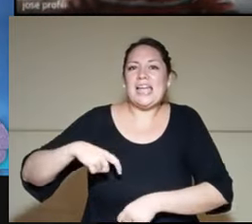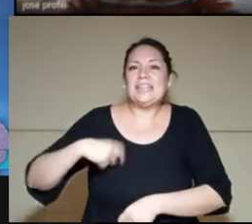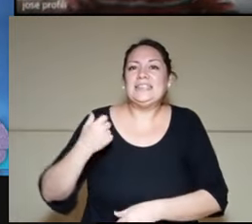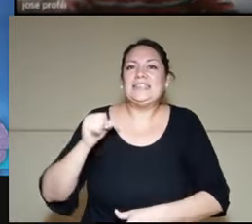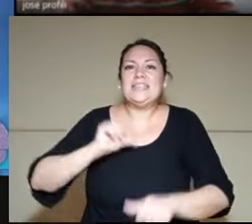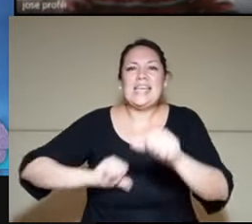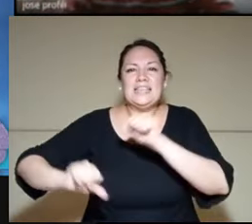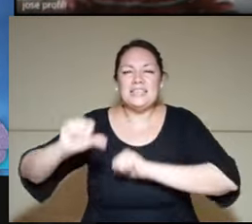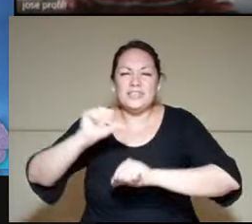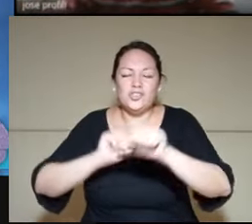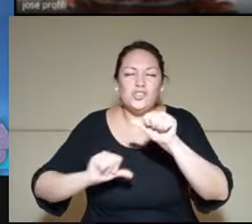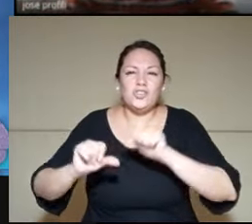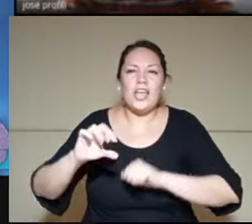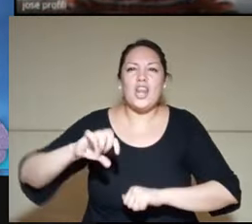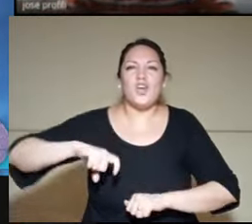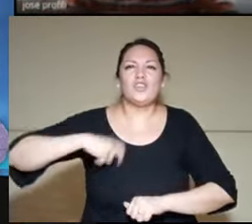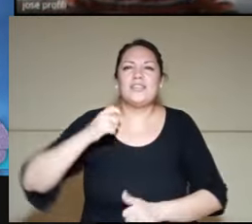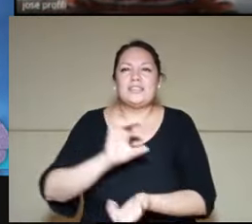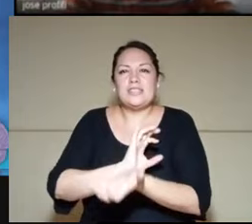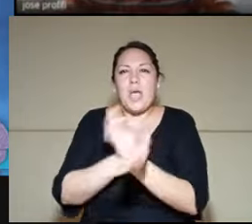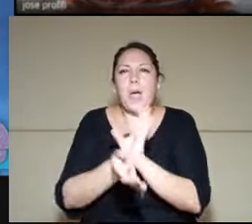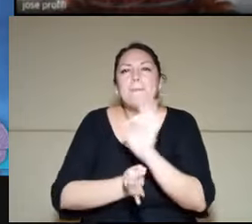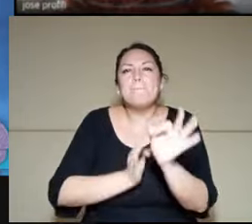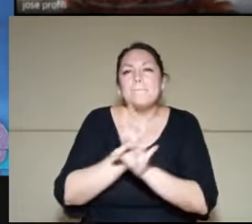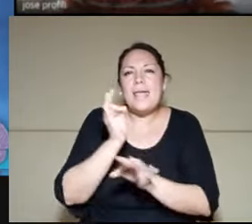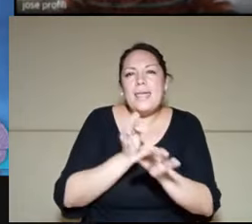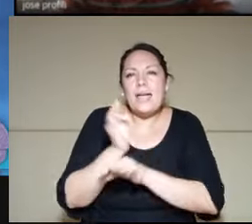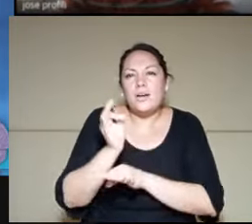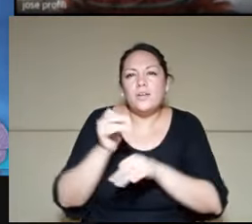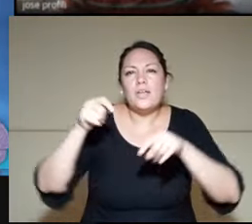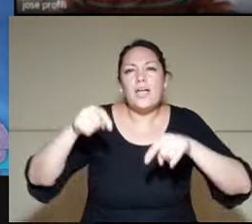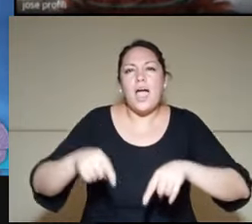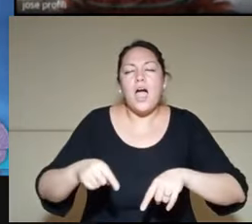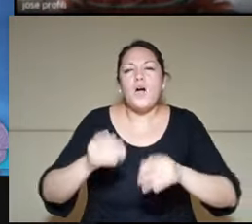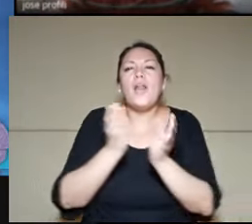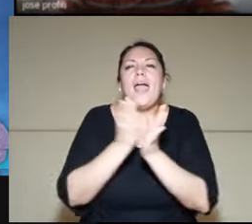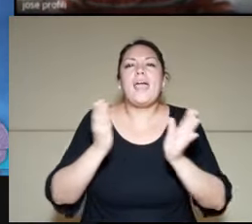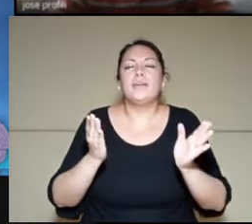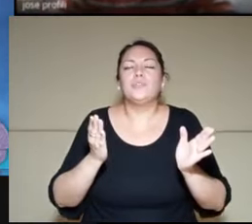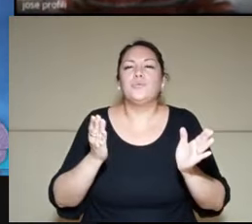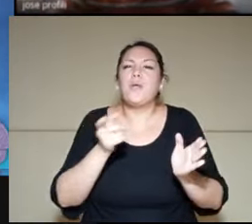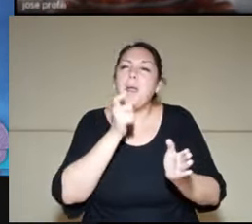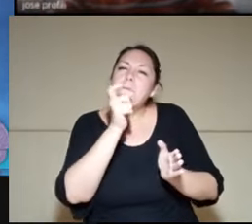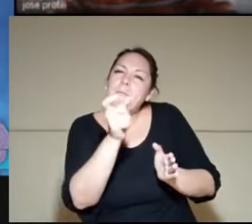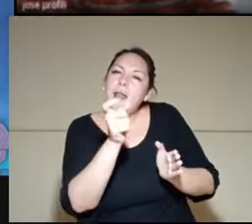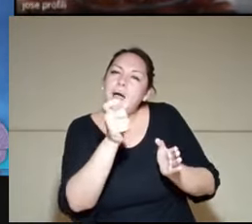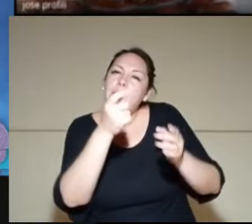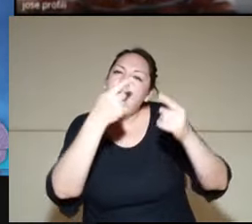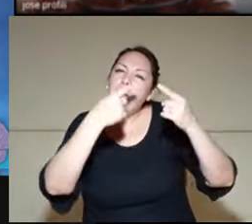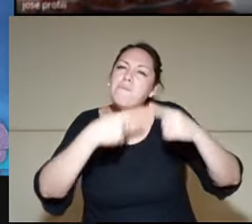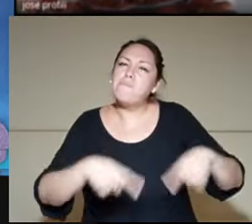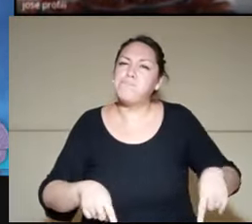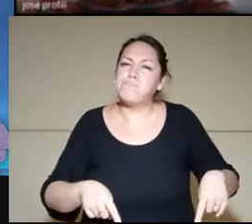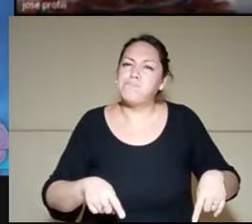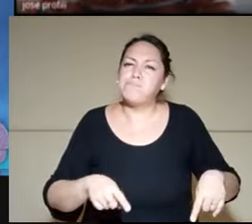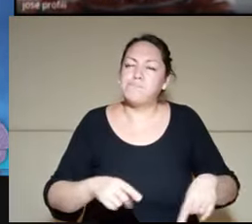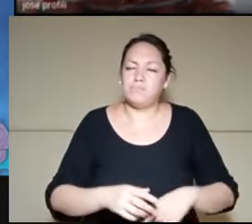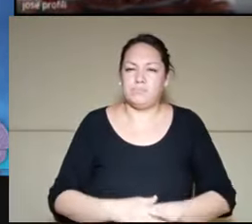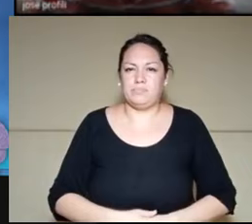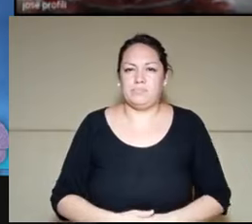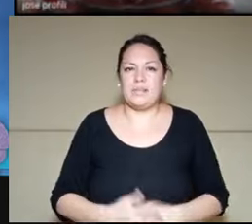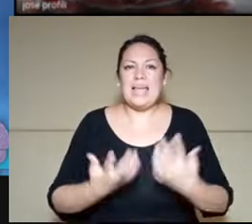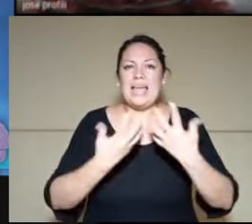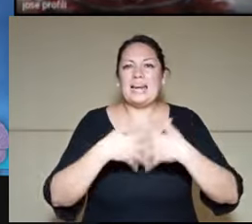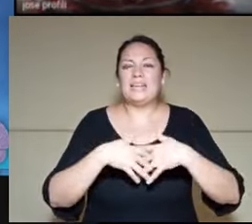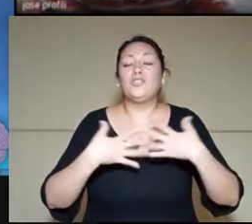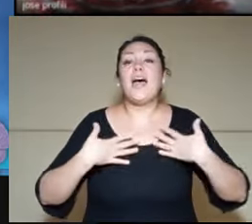ciencias sociales, de las ciencias pedagógicas, y acá van a tener que empezar a estudiar palabras medio raras,